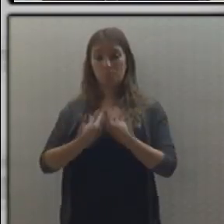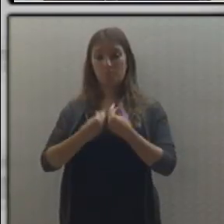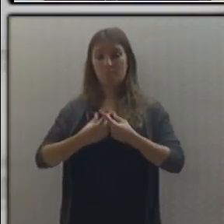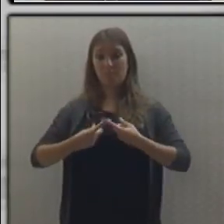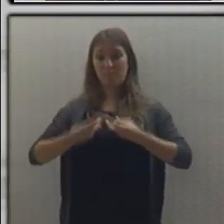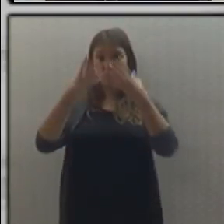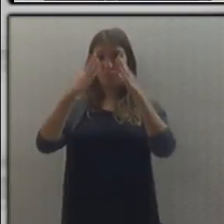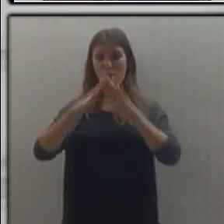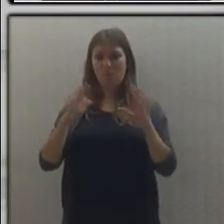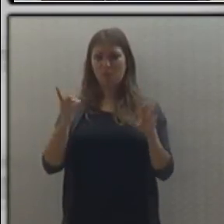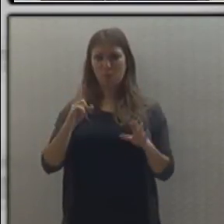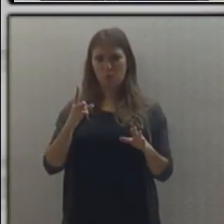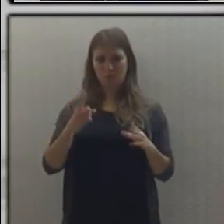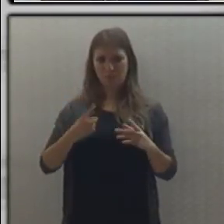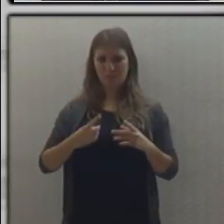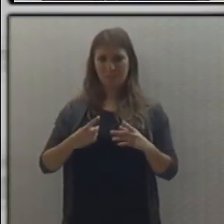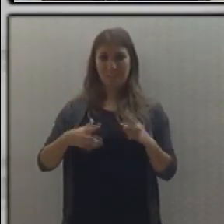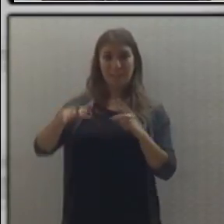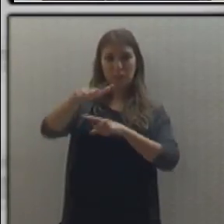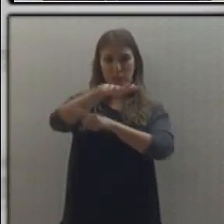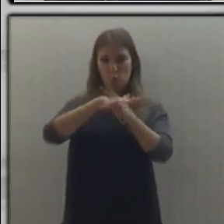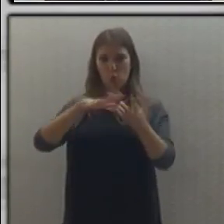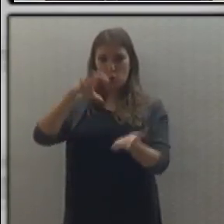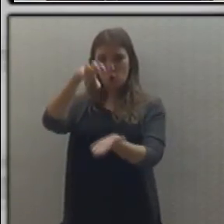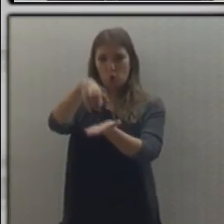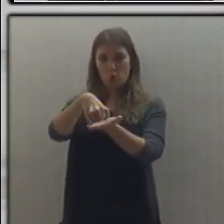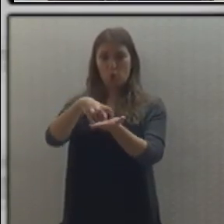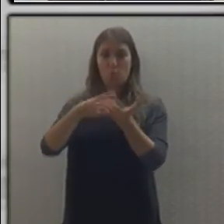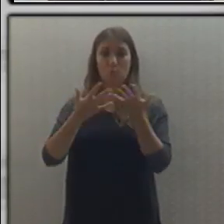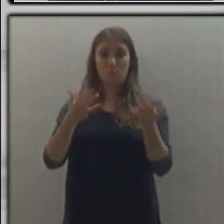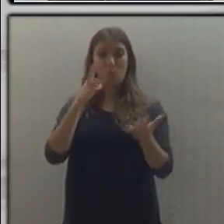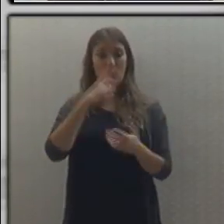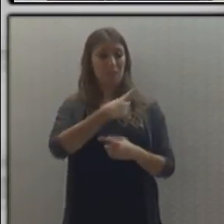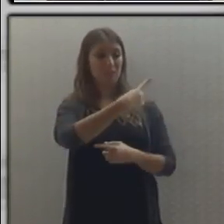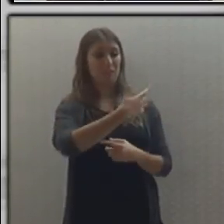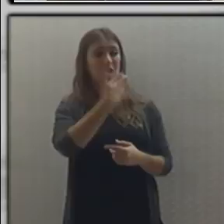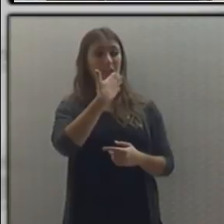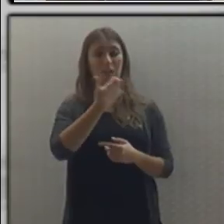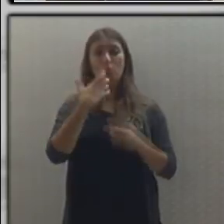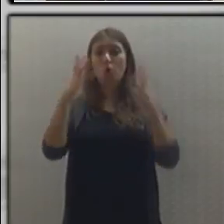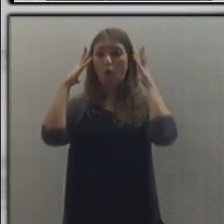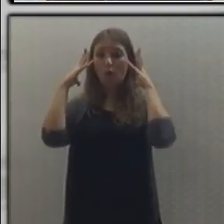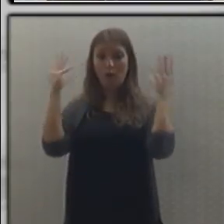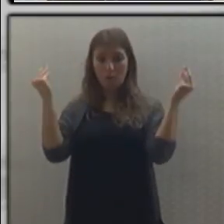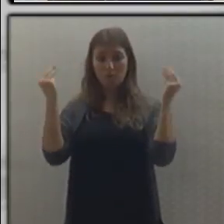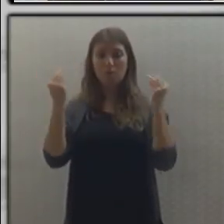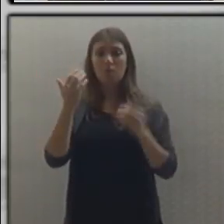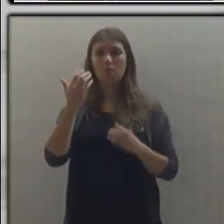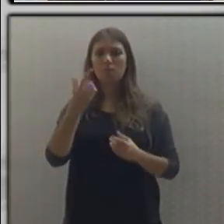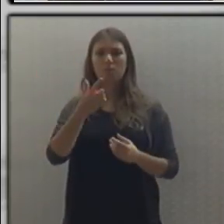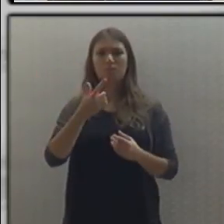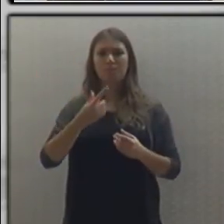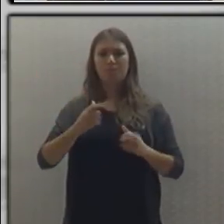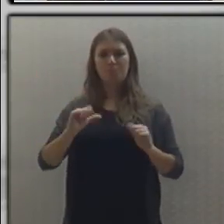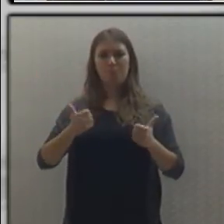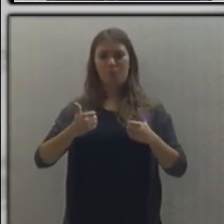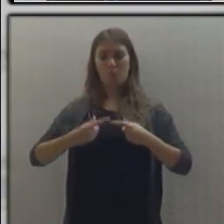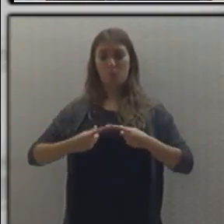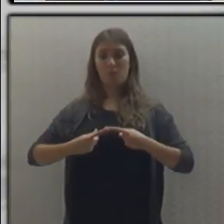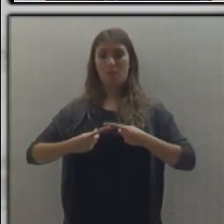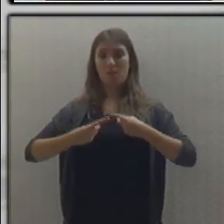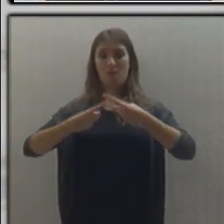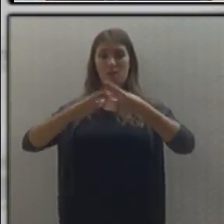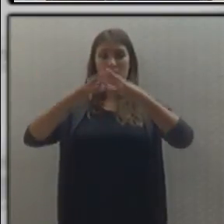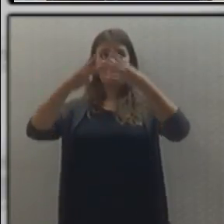edificio, sino la convivencia del propio edificio con el entorno. En ese sentido, he traído algunos ejemplos de Holanda, por los cuales el edificio empieza a formar